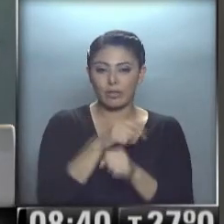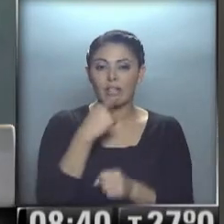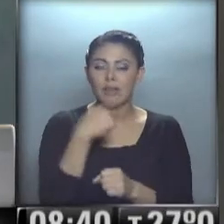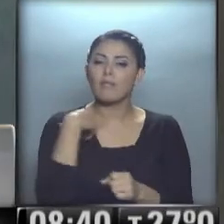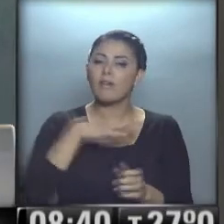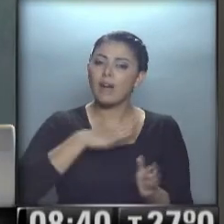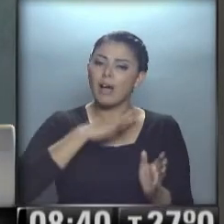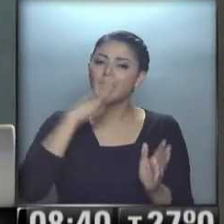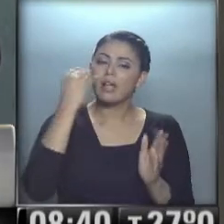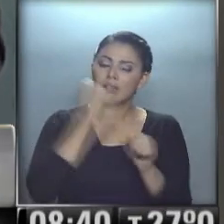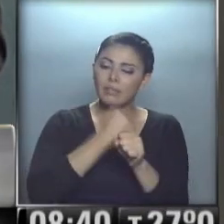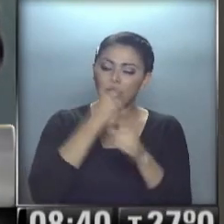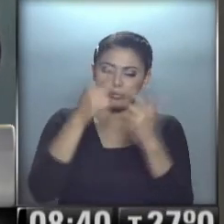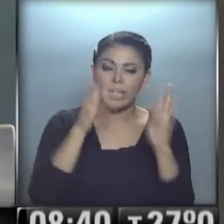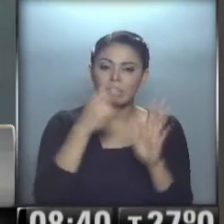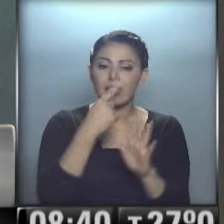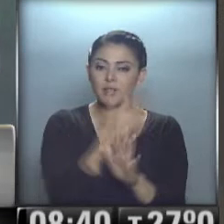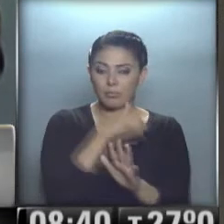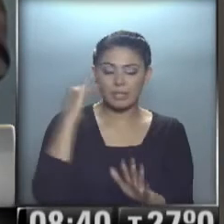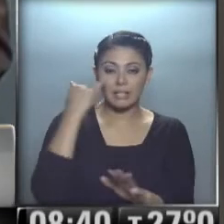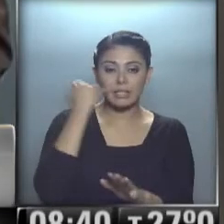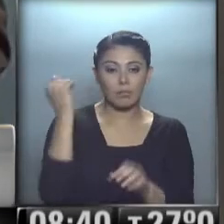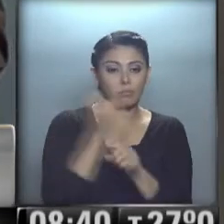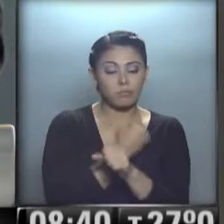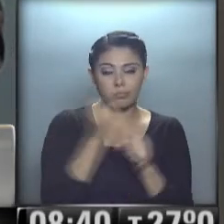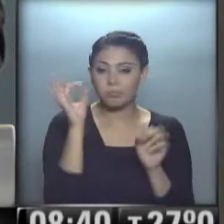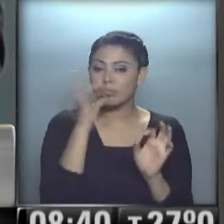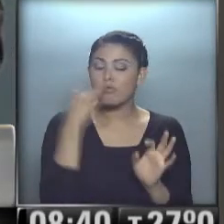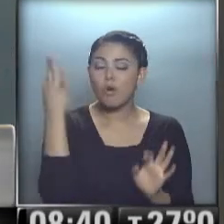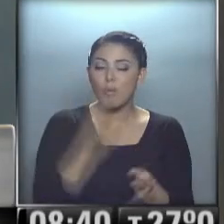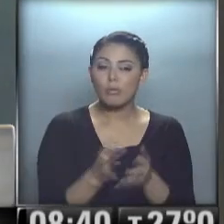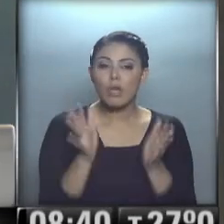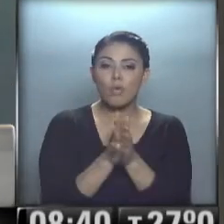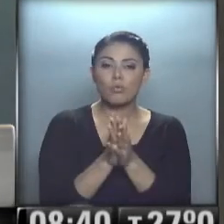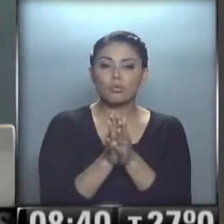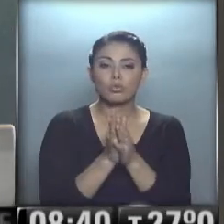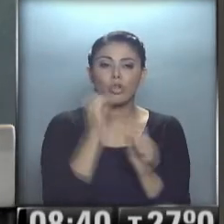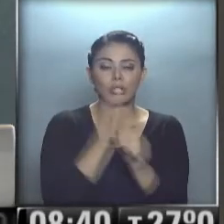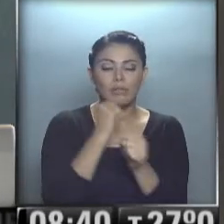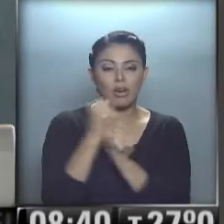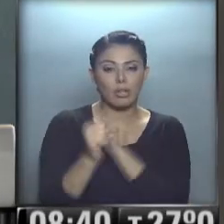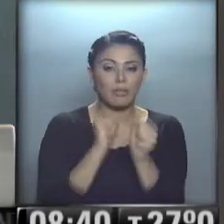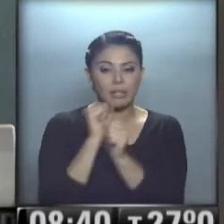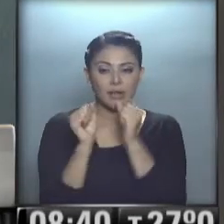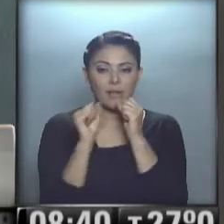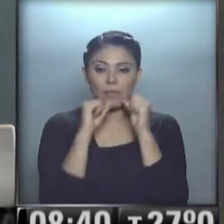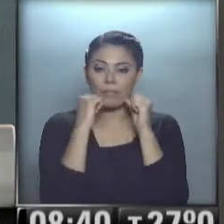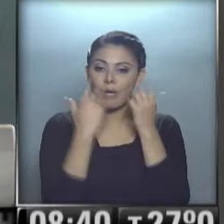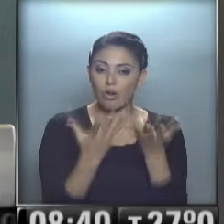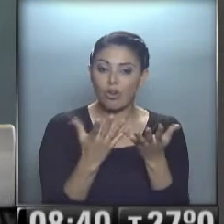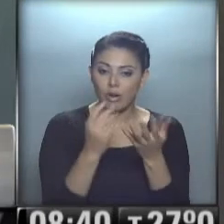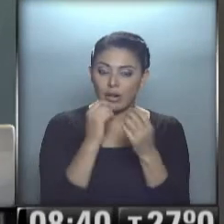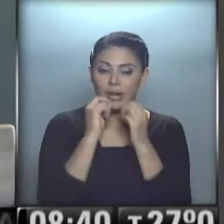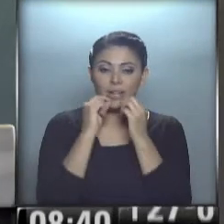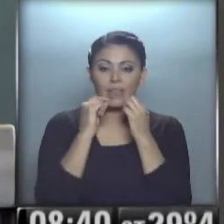trabajar por instrucción de la Presidenta de la Nación, lo hemos hecho. Acuerdo con trabajadores y empresarios para mejorar la asignación de recursos